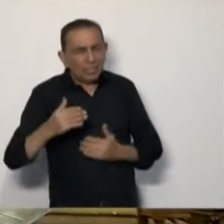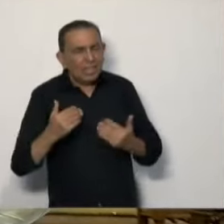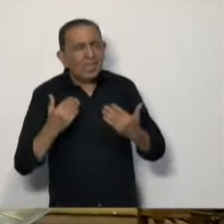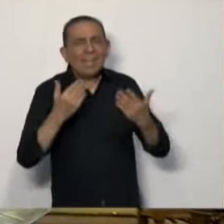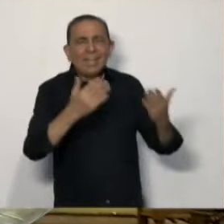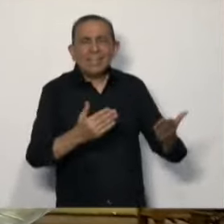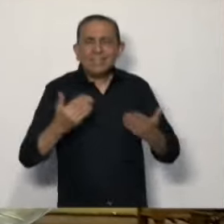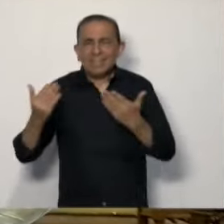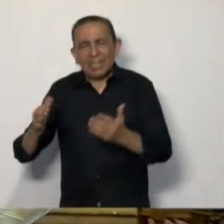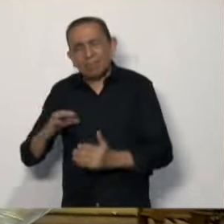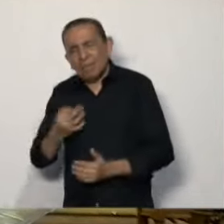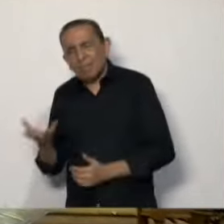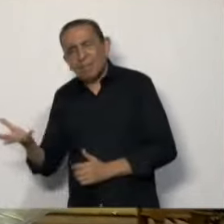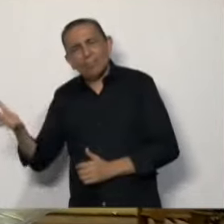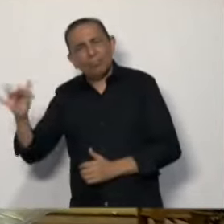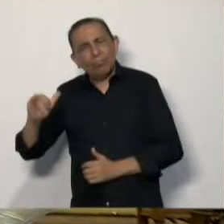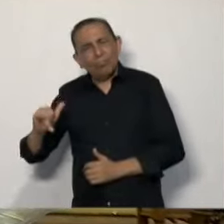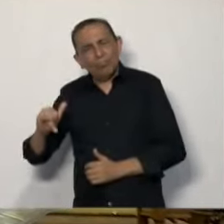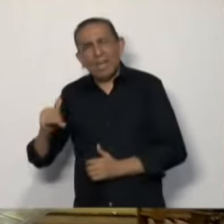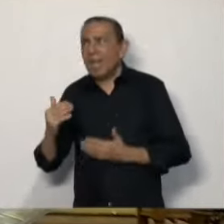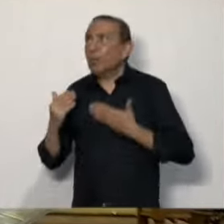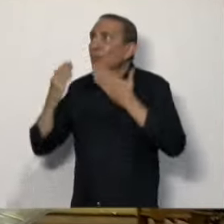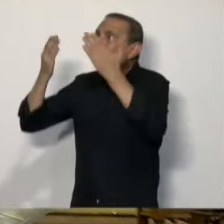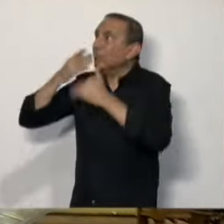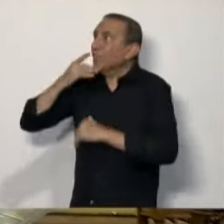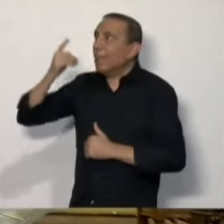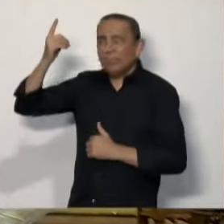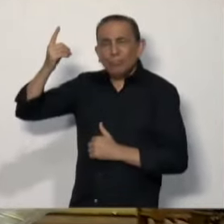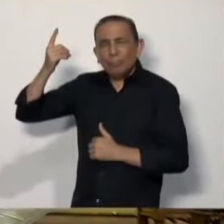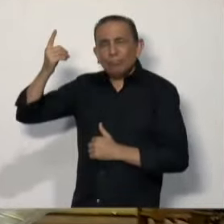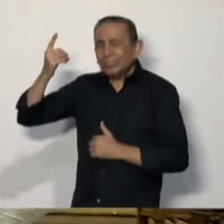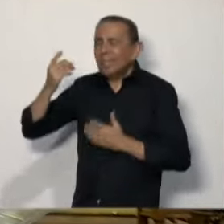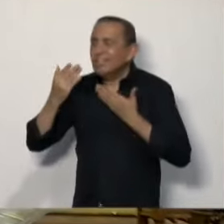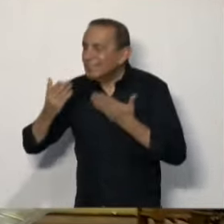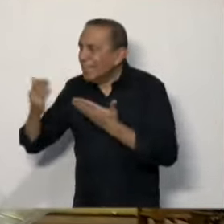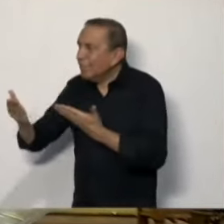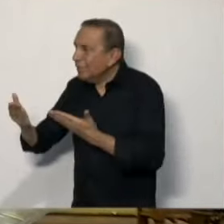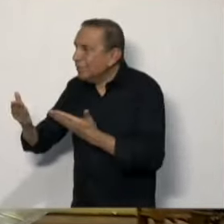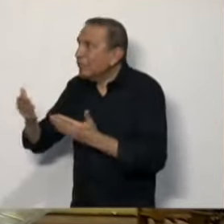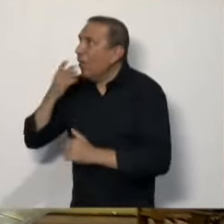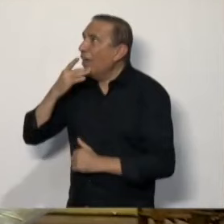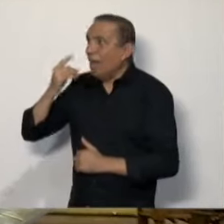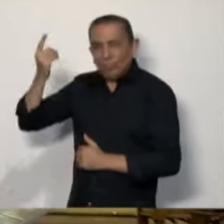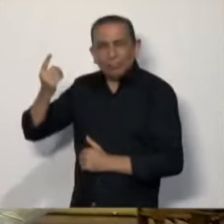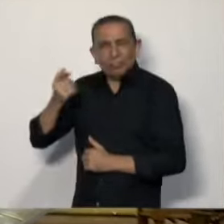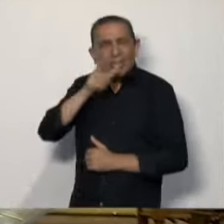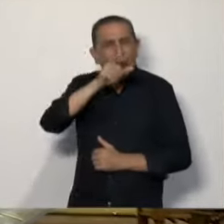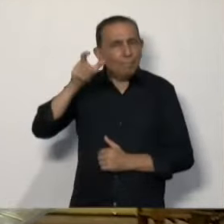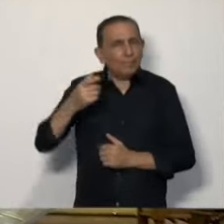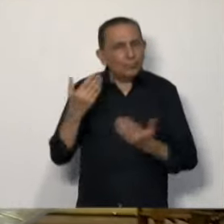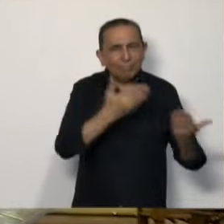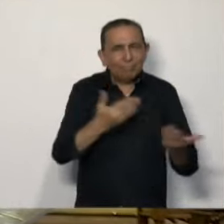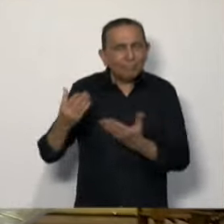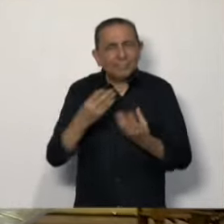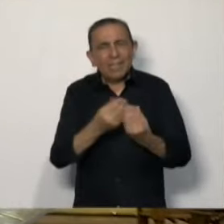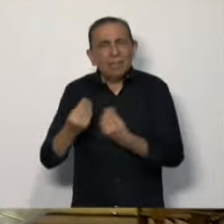la vida cotidiana, glorificar a Dios es ponernos al servicio de los demás. Pidamos juntos al Señor